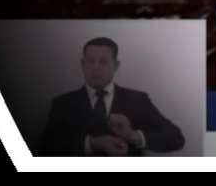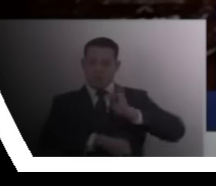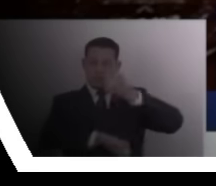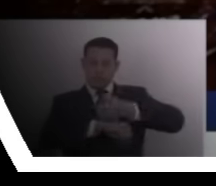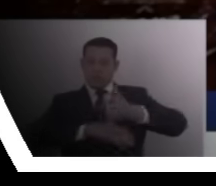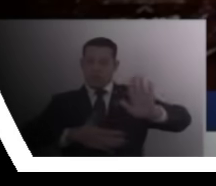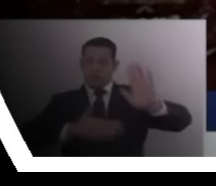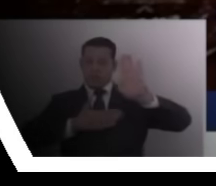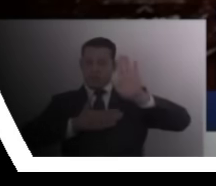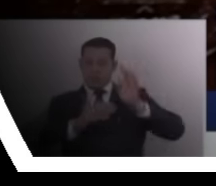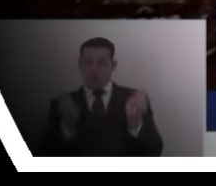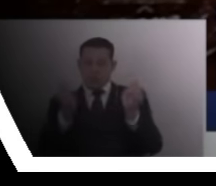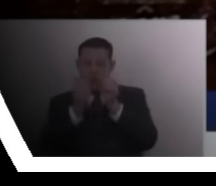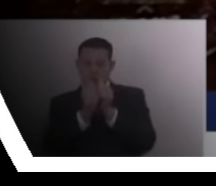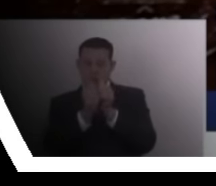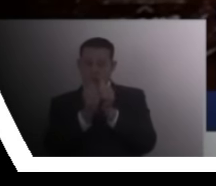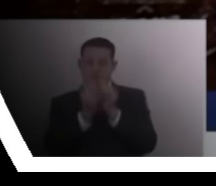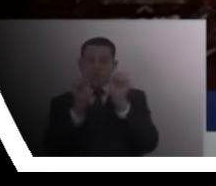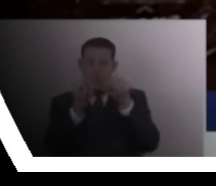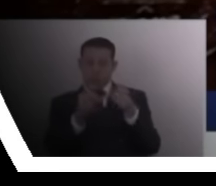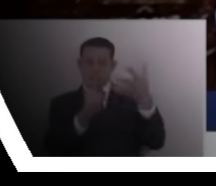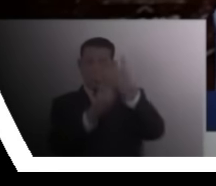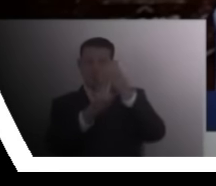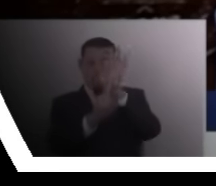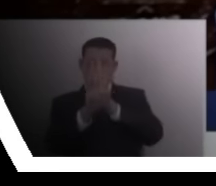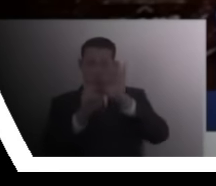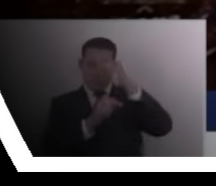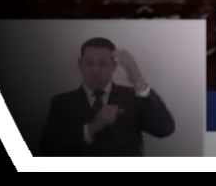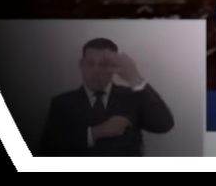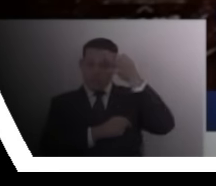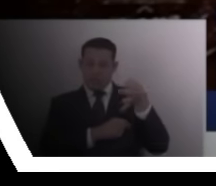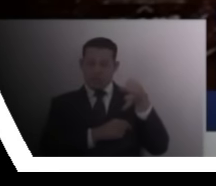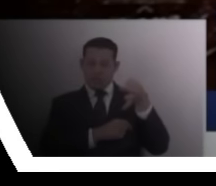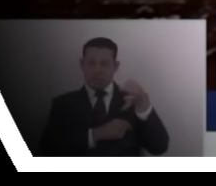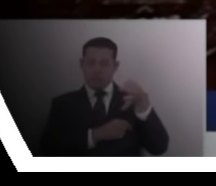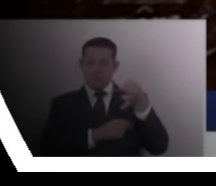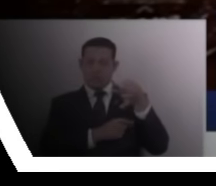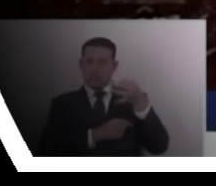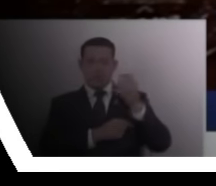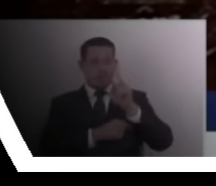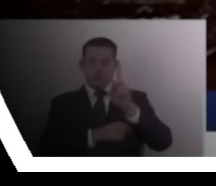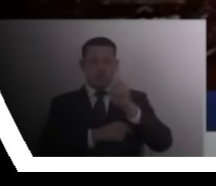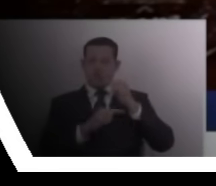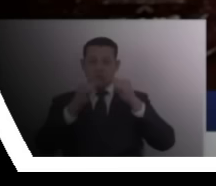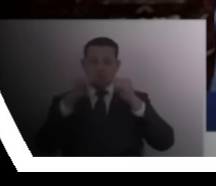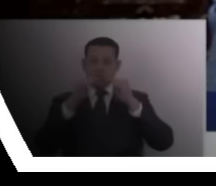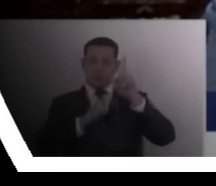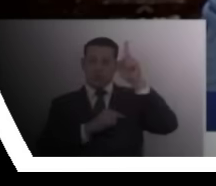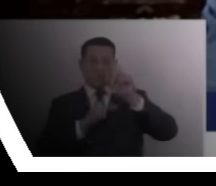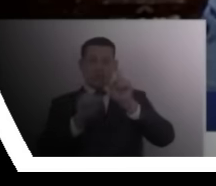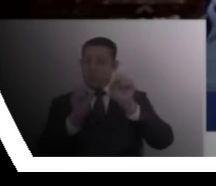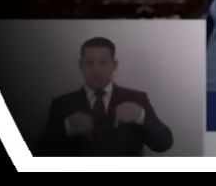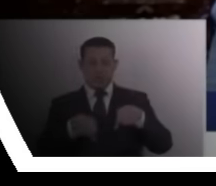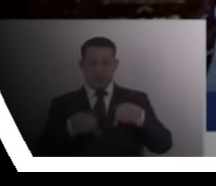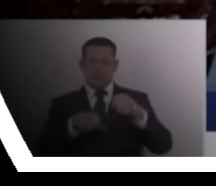reafirmemos el compromiso de que juntos podemos tener un mejor país, pero sobre todo creyendo que sin la voluntad de Dios nada fuese posible.